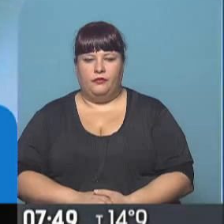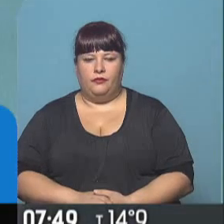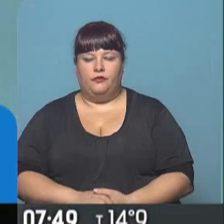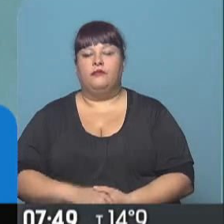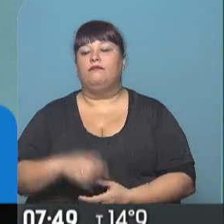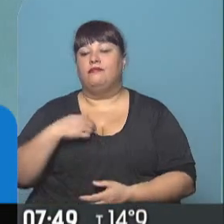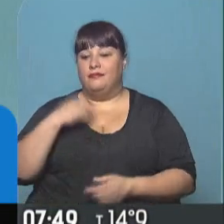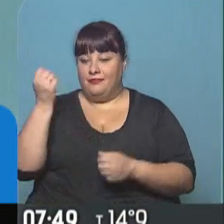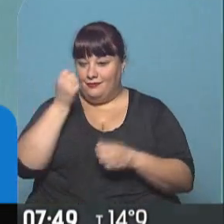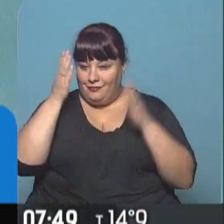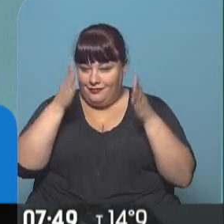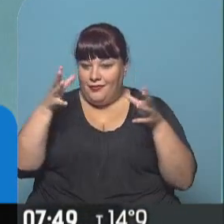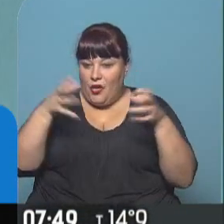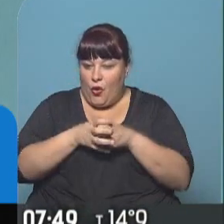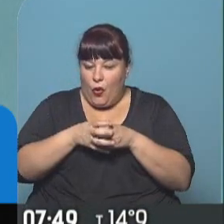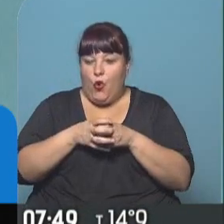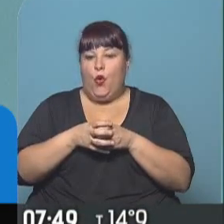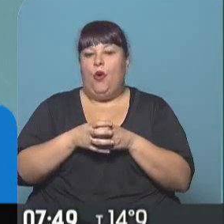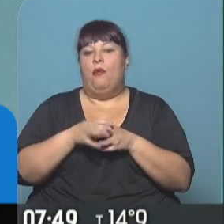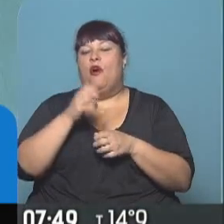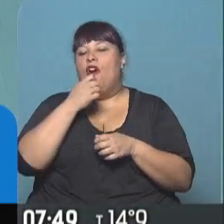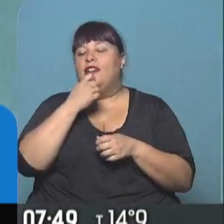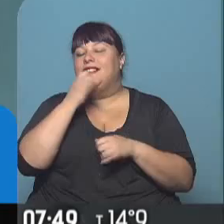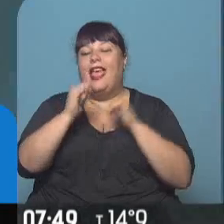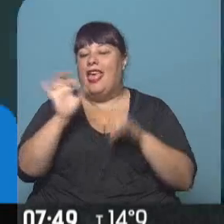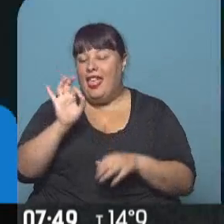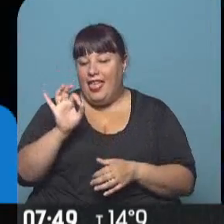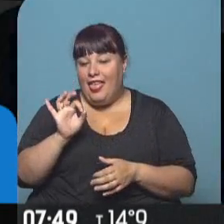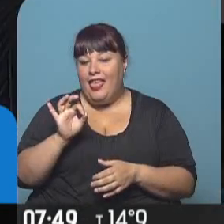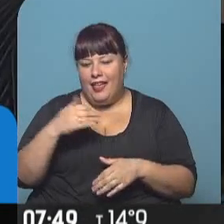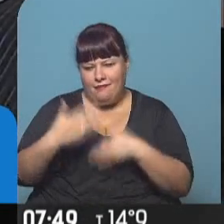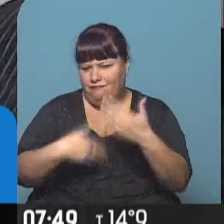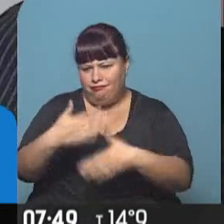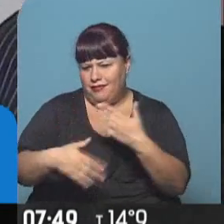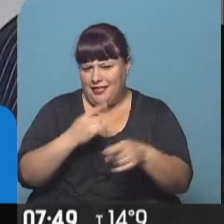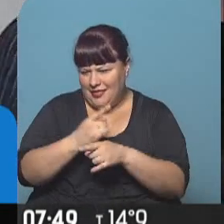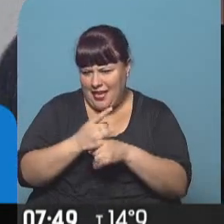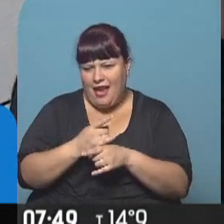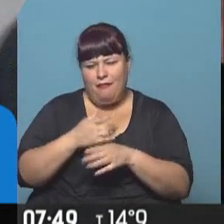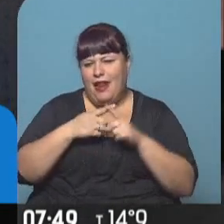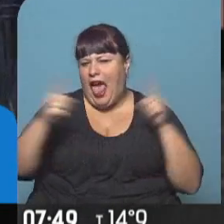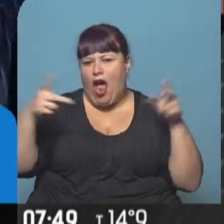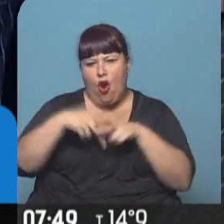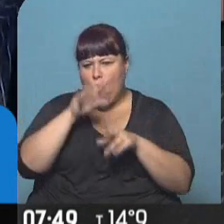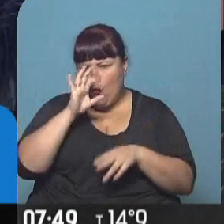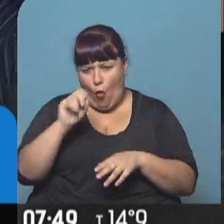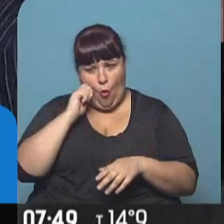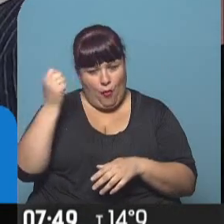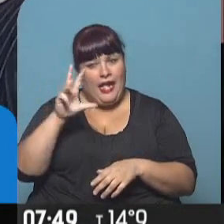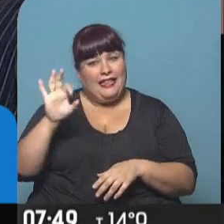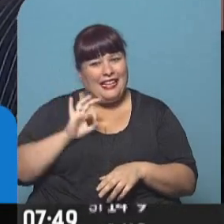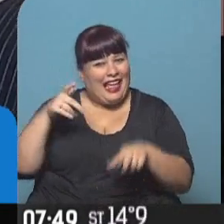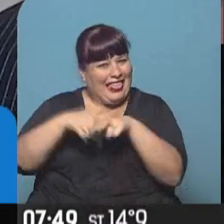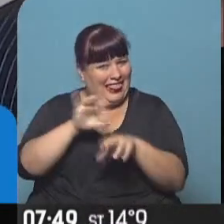Cuando uno está tan metido en la banda y sin darse cuenta, va para adelante siempre, ininterrumpidamente, que eso es bueno decirlo, que son 30